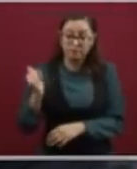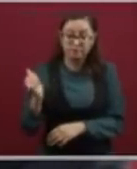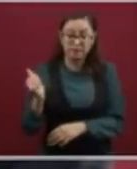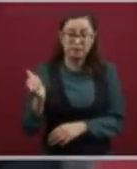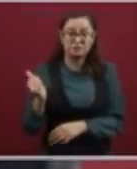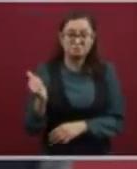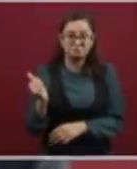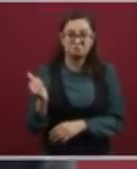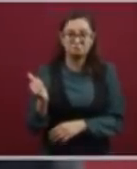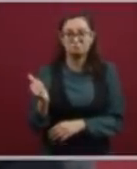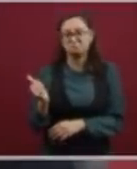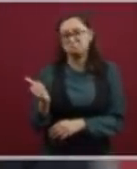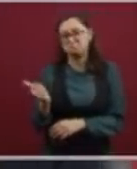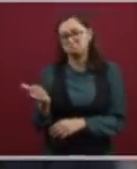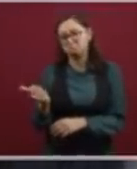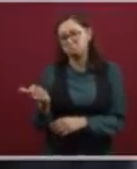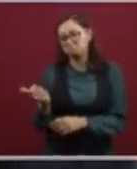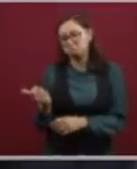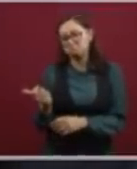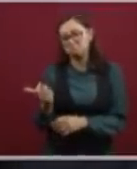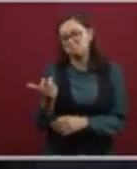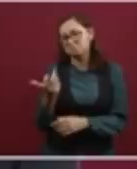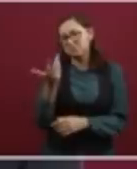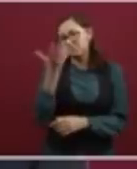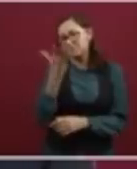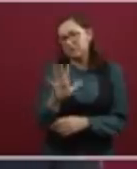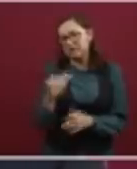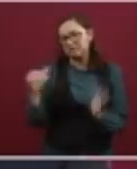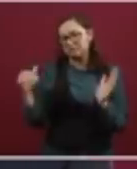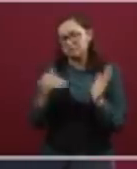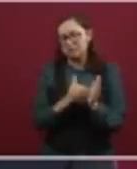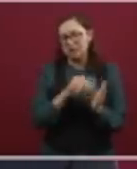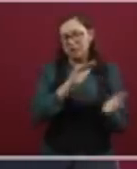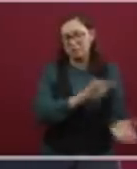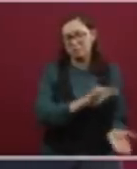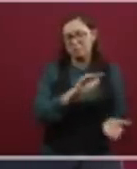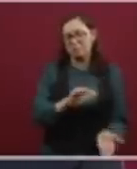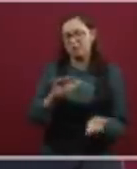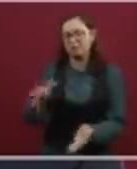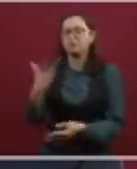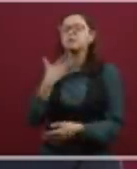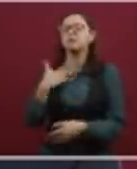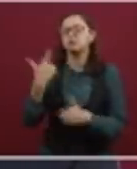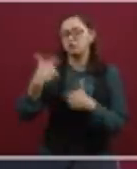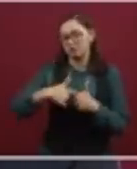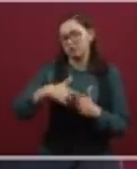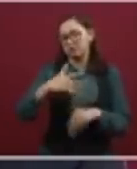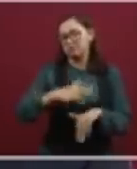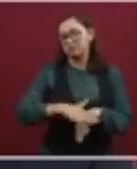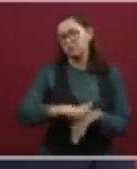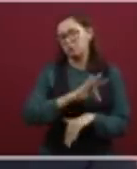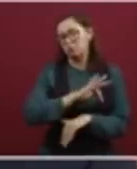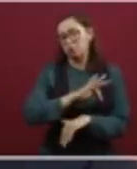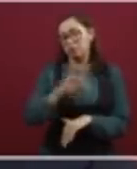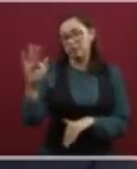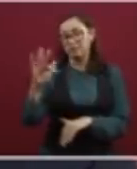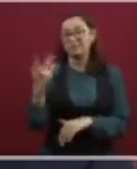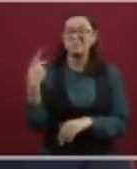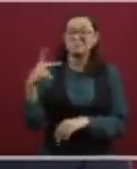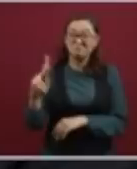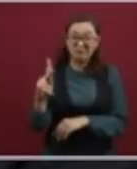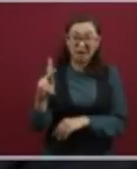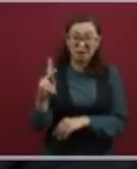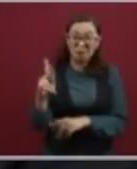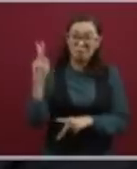pues un mínimo de 10 mil barriles diarios más de gasolinas, pero nos